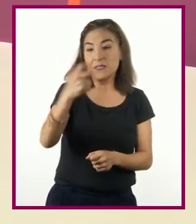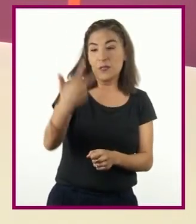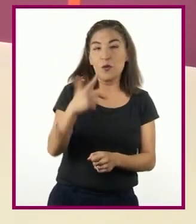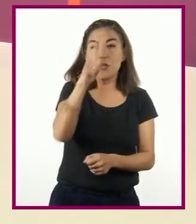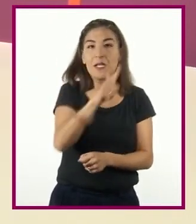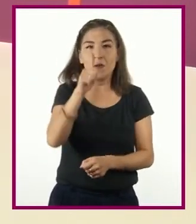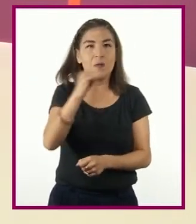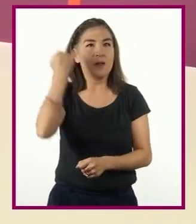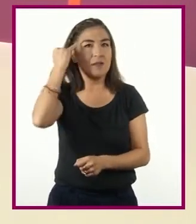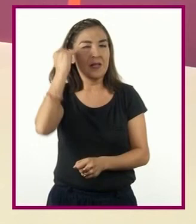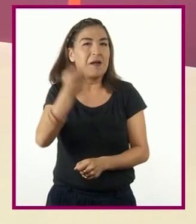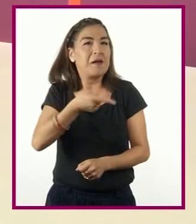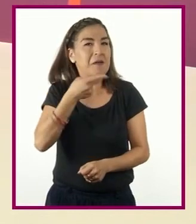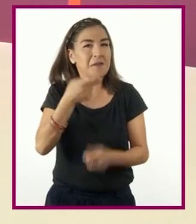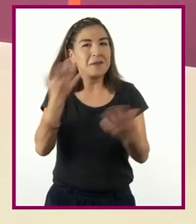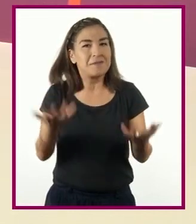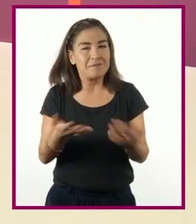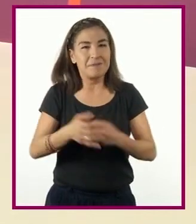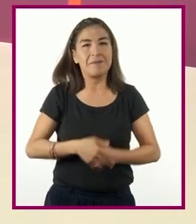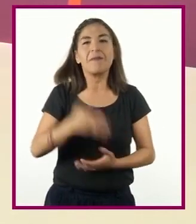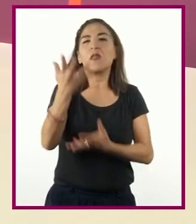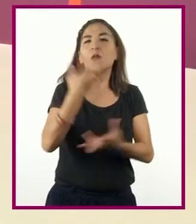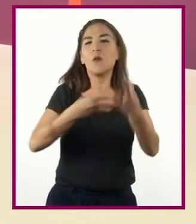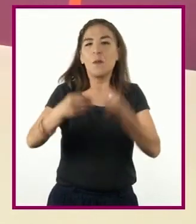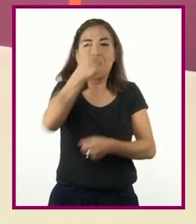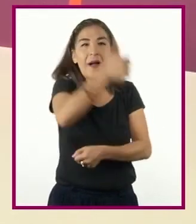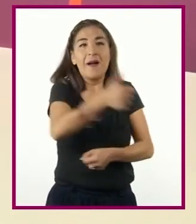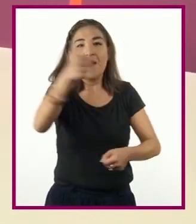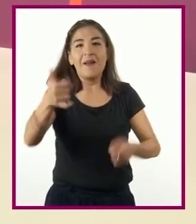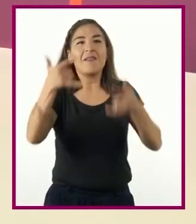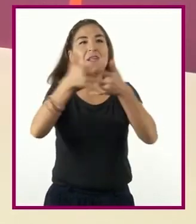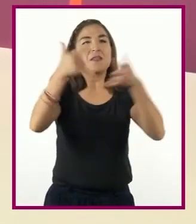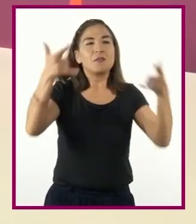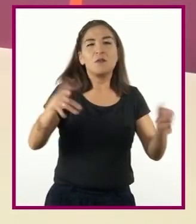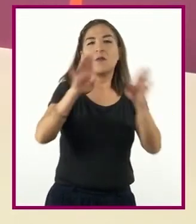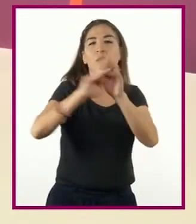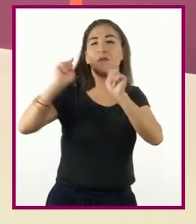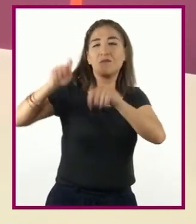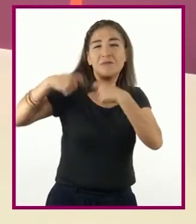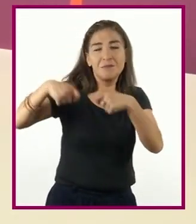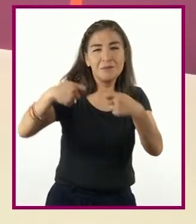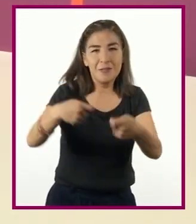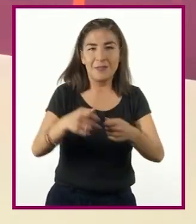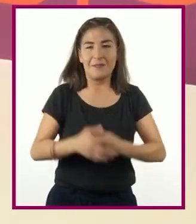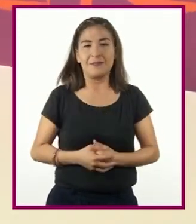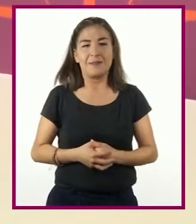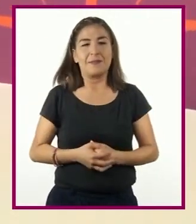lenguas indígenas. Compartimos una historia y un conjunto de tradiciones.